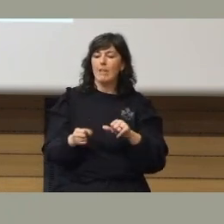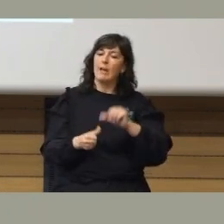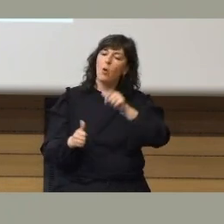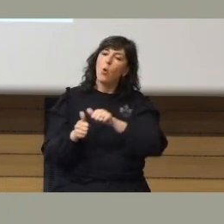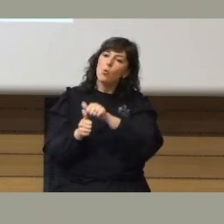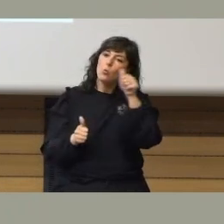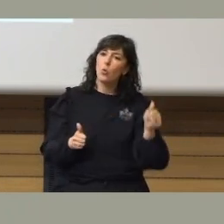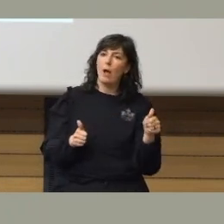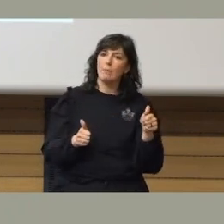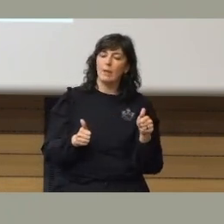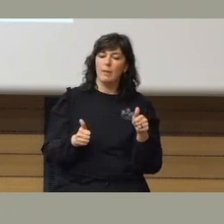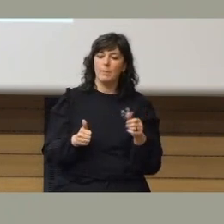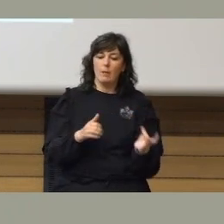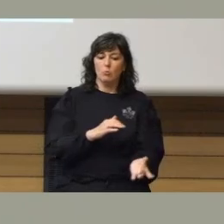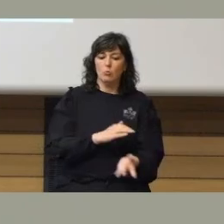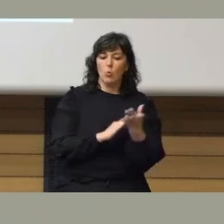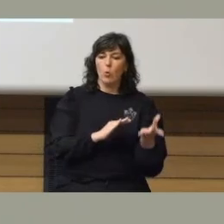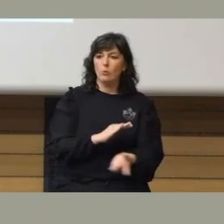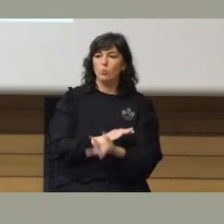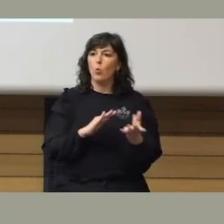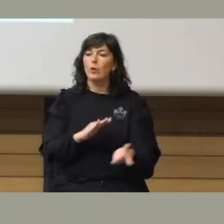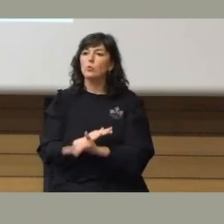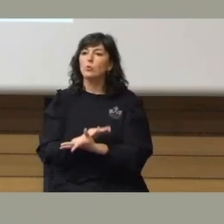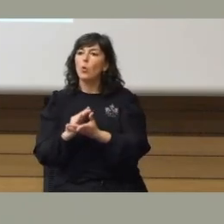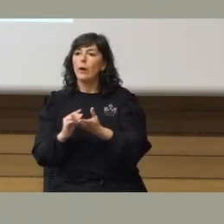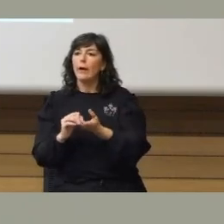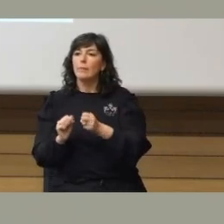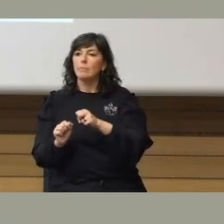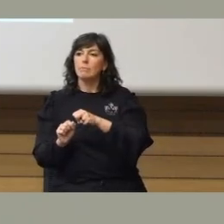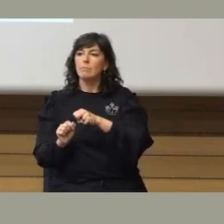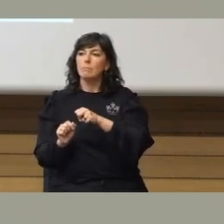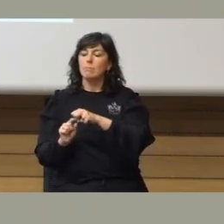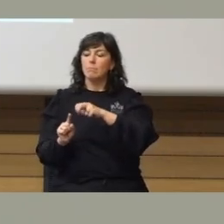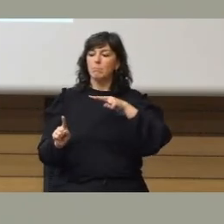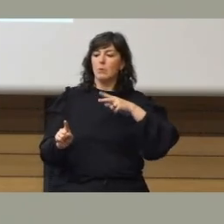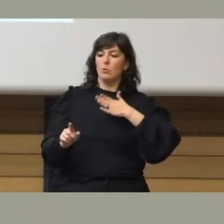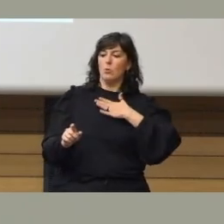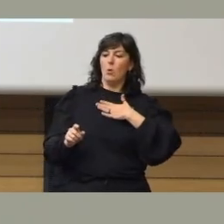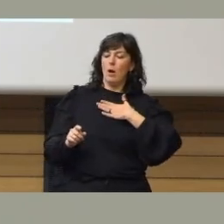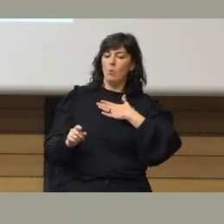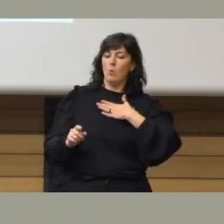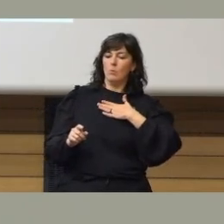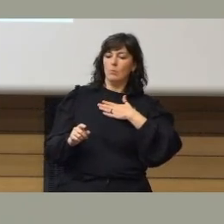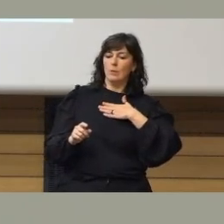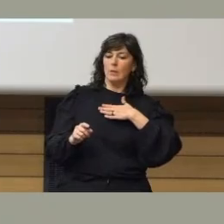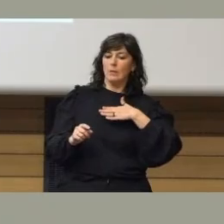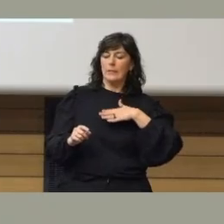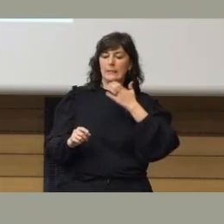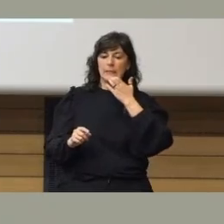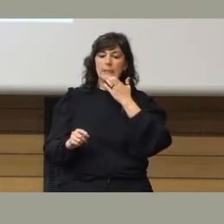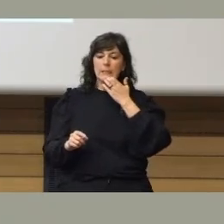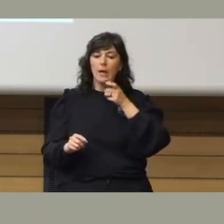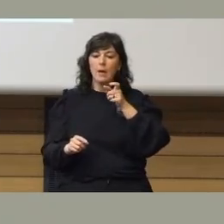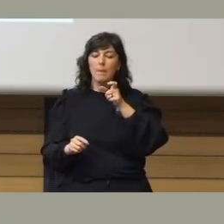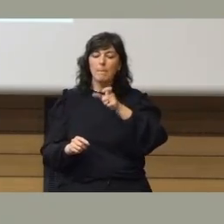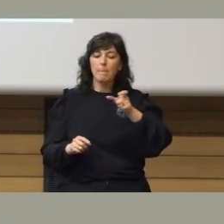Van a empezar a aparecer toda nuestra visión del espacio festivo. Los que se lo pasan bien serán más proclives a ser